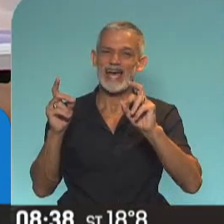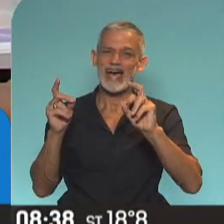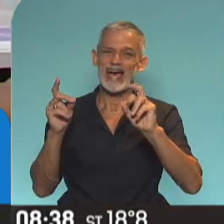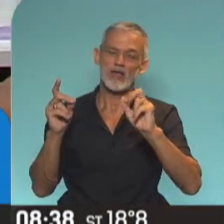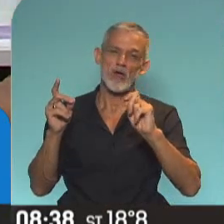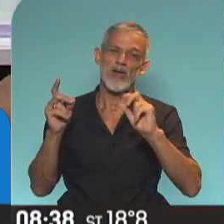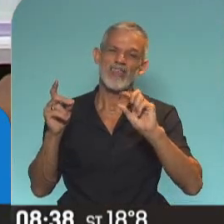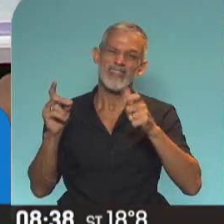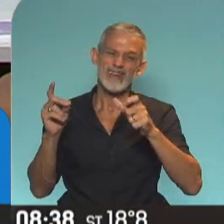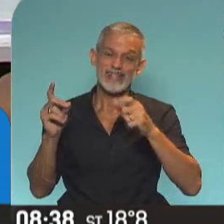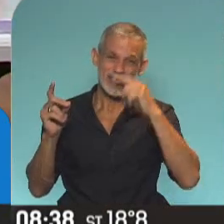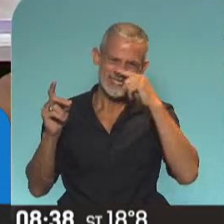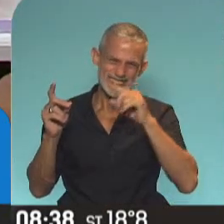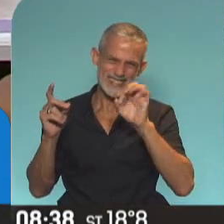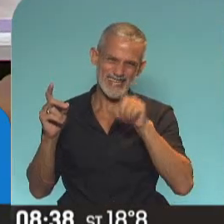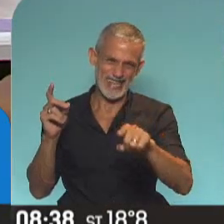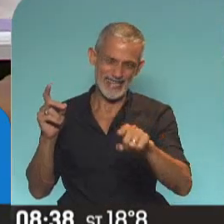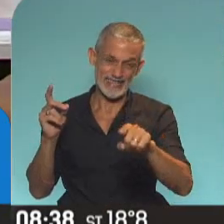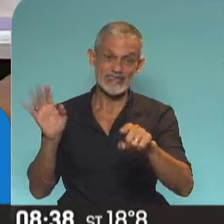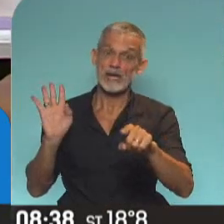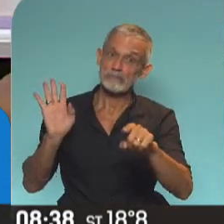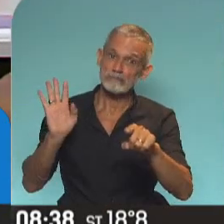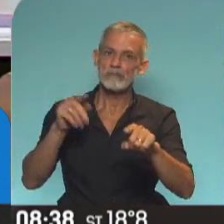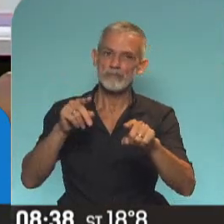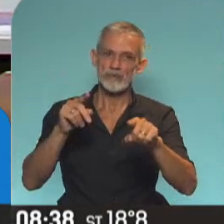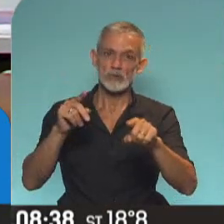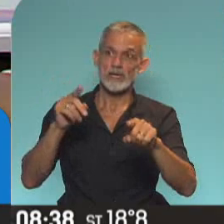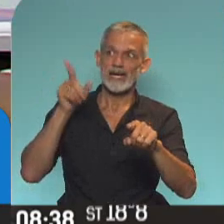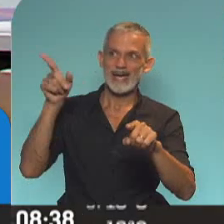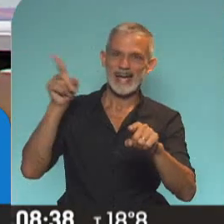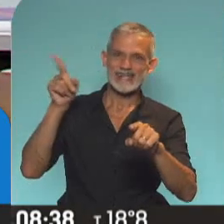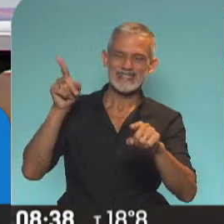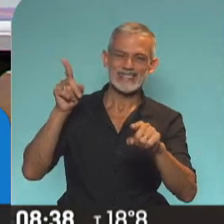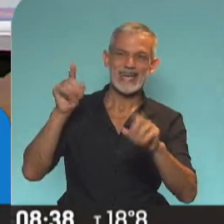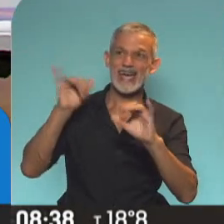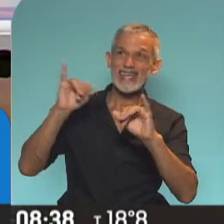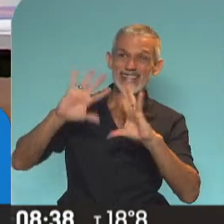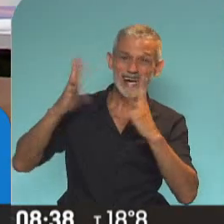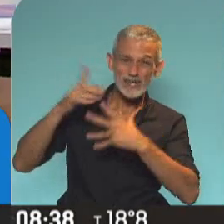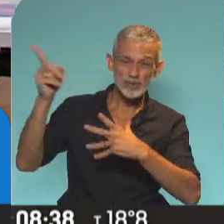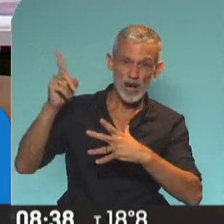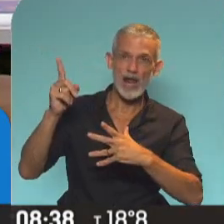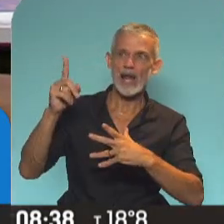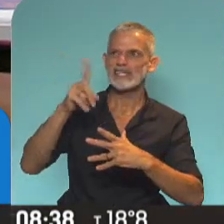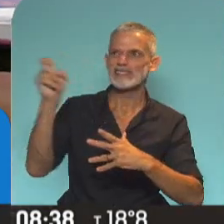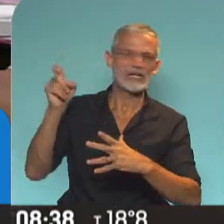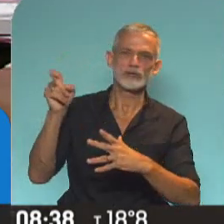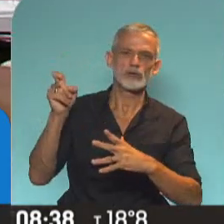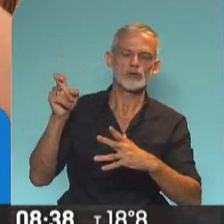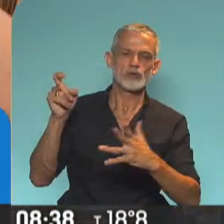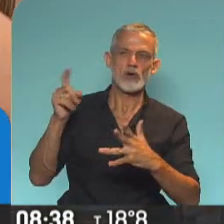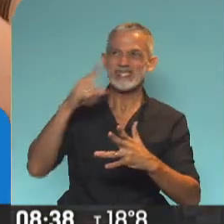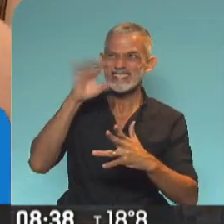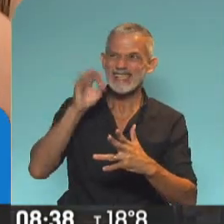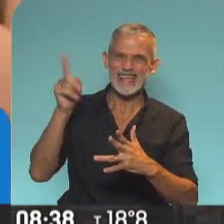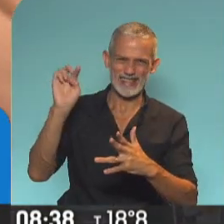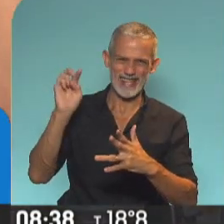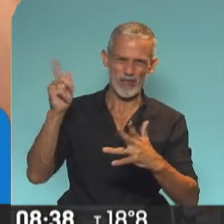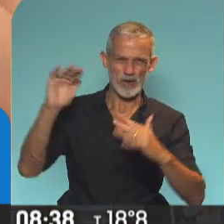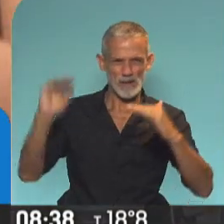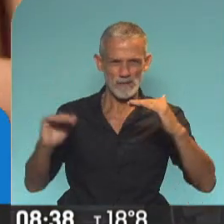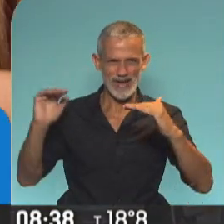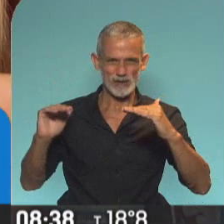como se lo suele decir desde la derecha, lo que hacen es diferenciar el precio al cual se accede a nivel internacional para que el precio local sea